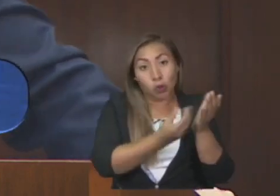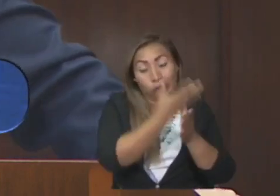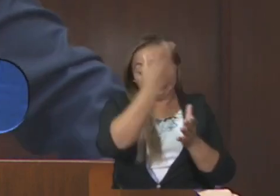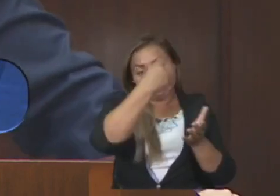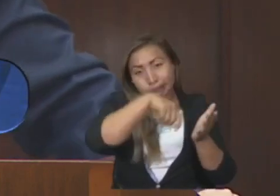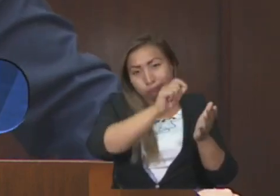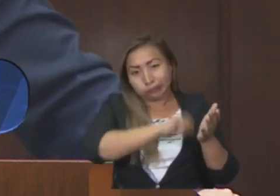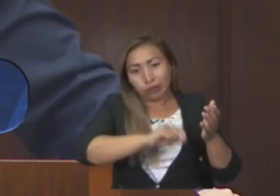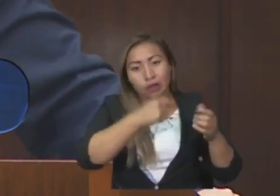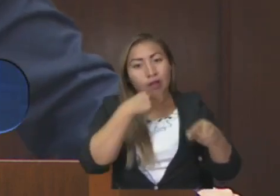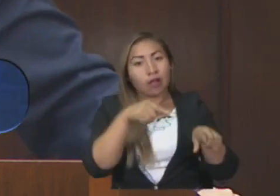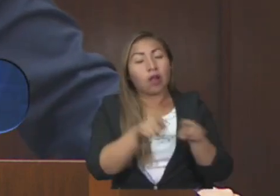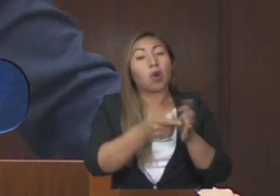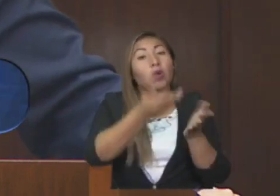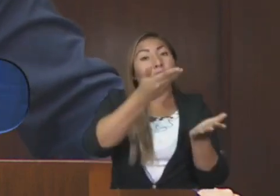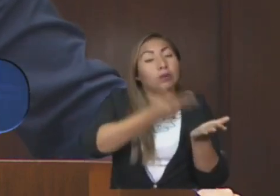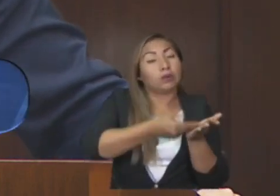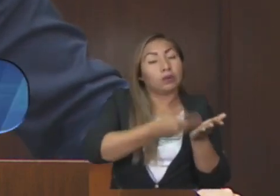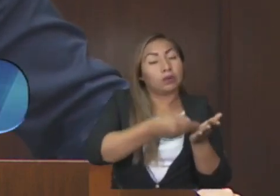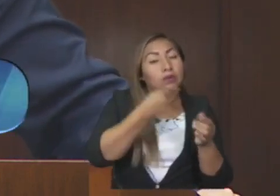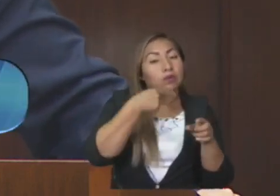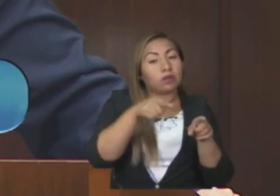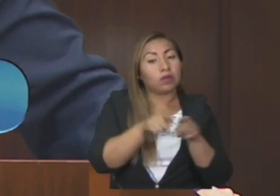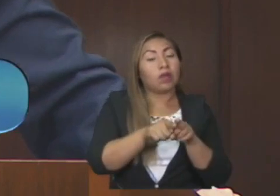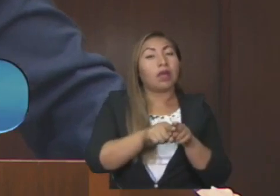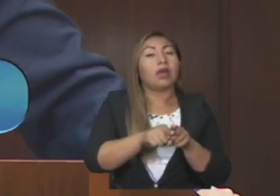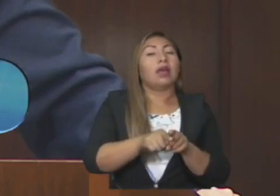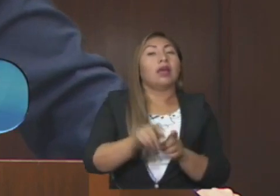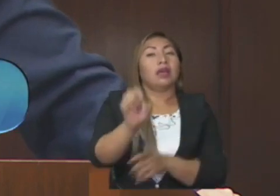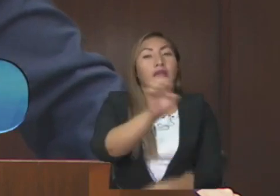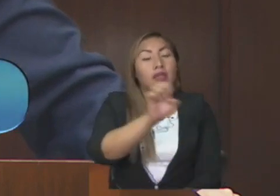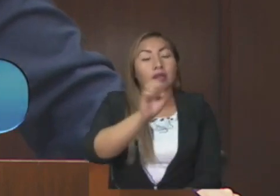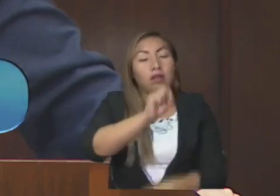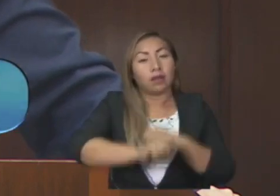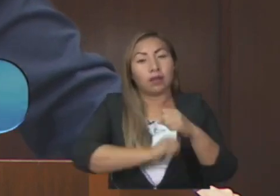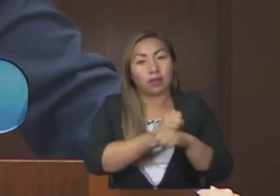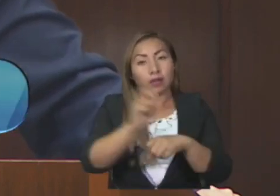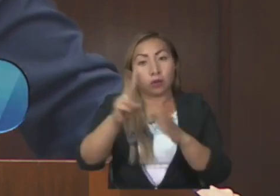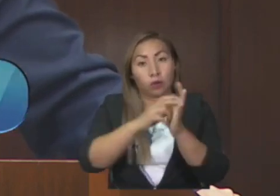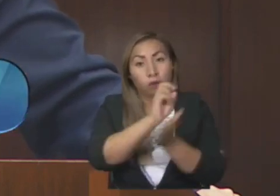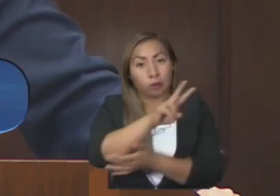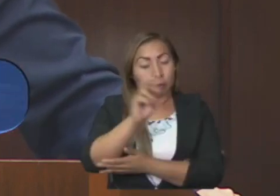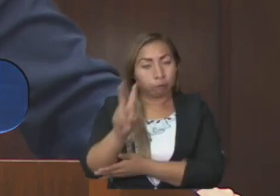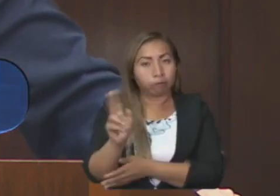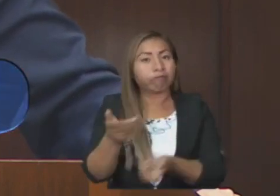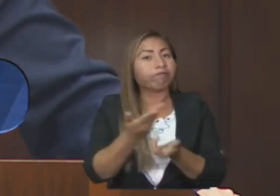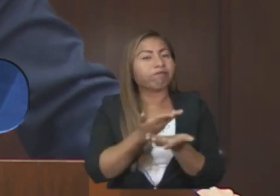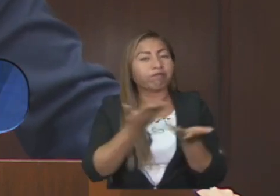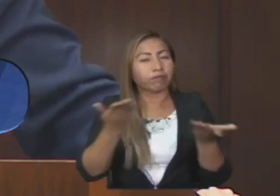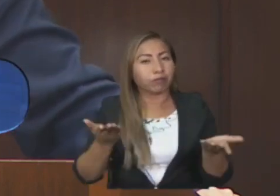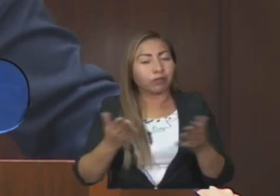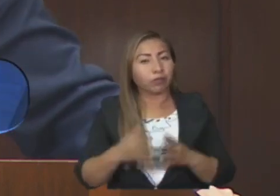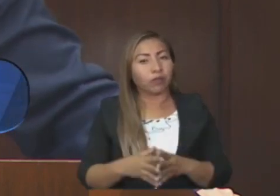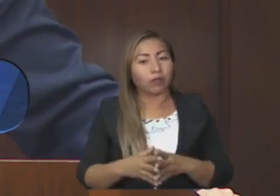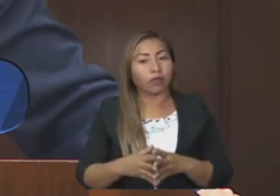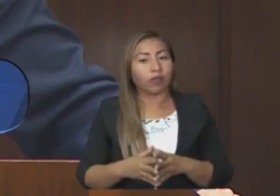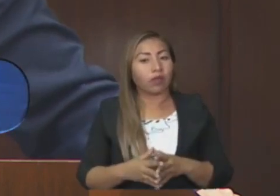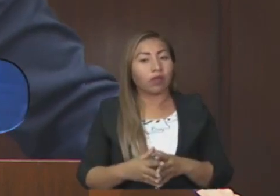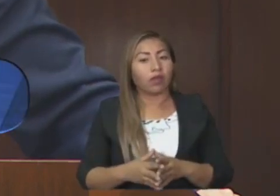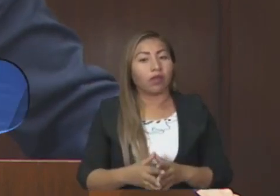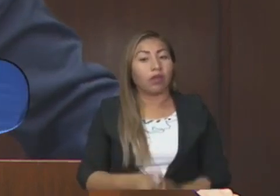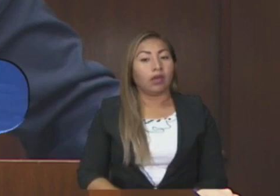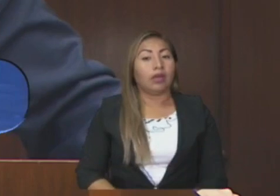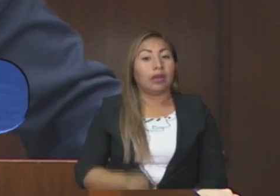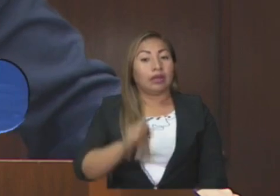reflejaran los términos y condiciones de enero del 2022. Sin embargo, el 14